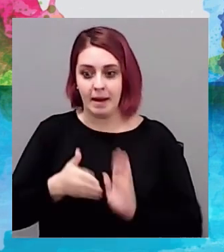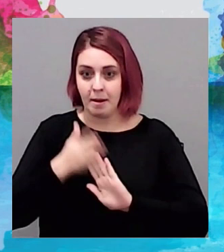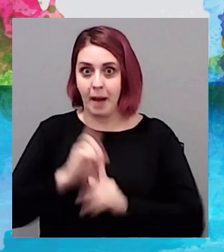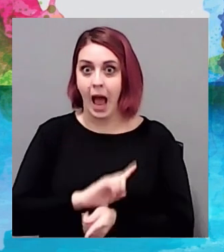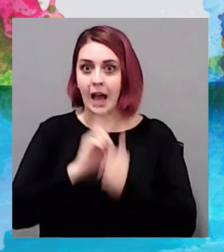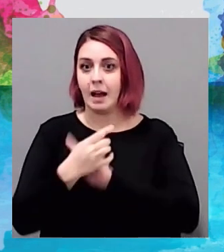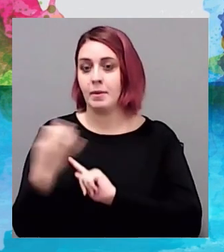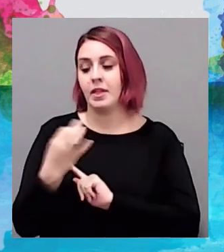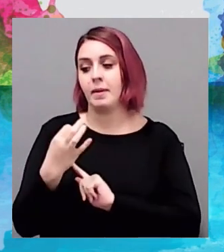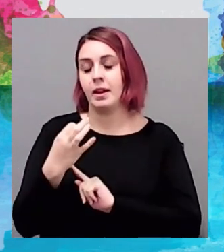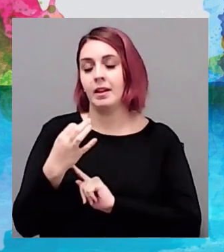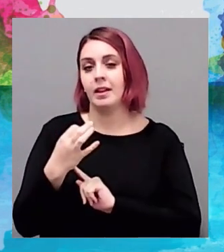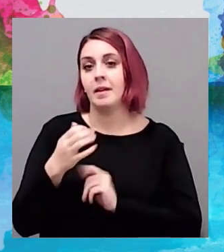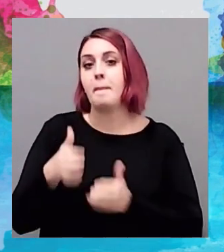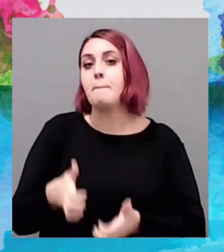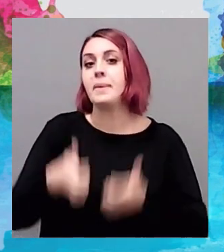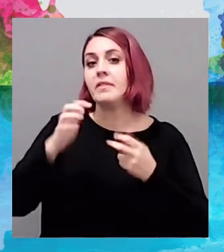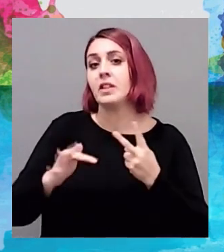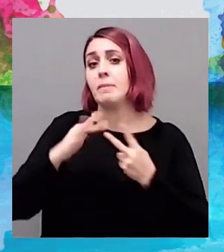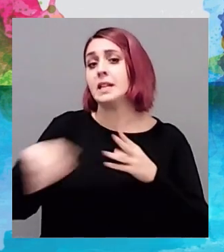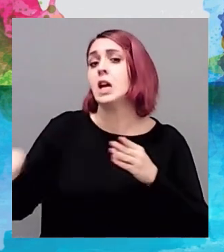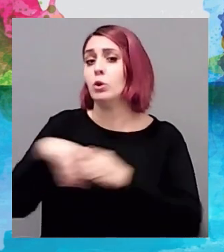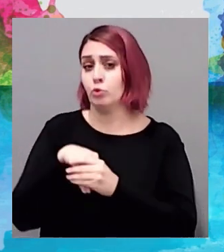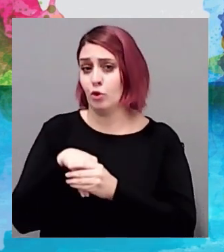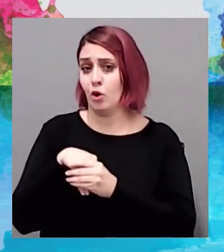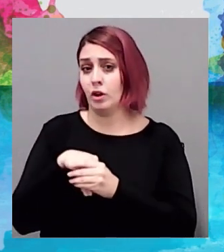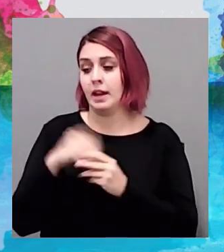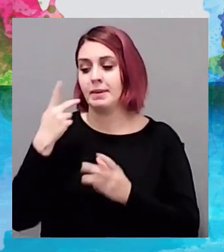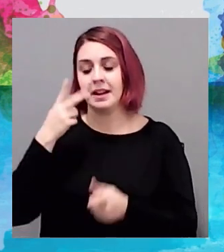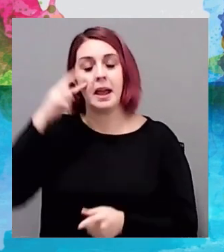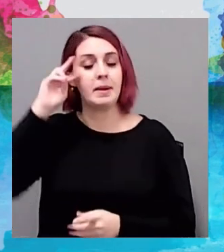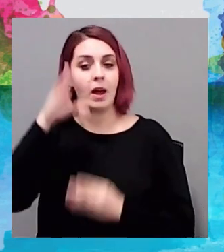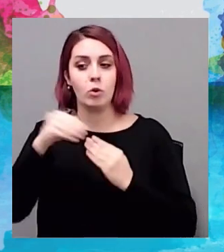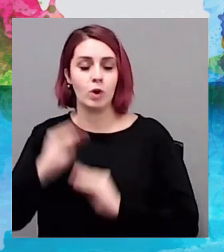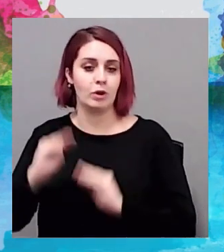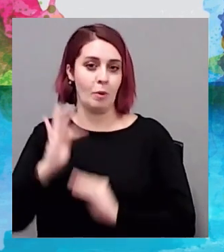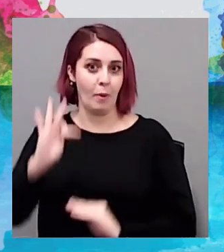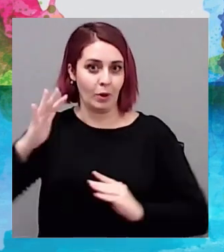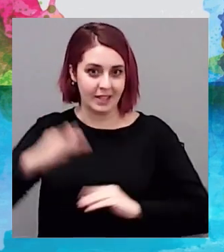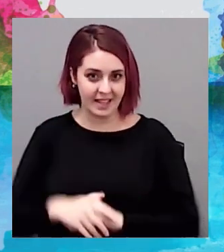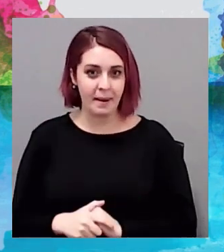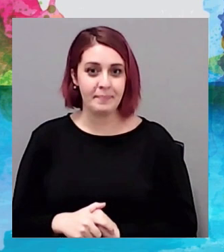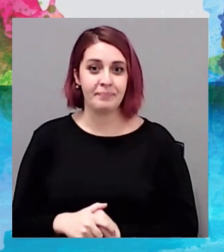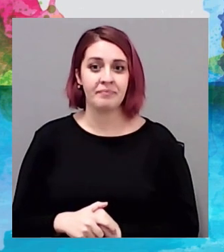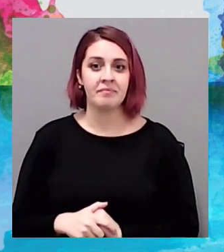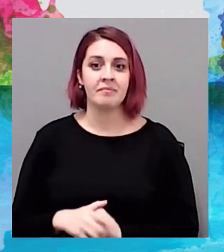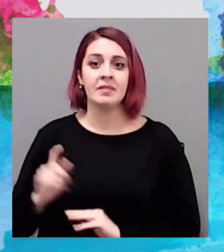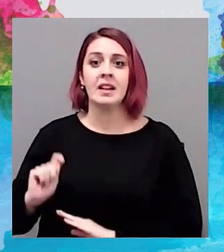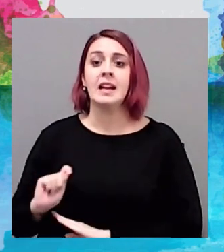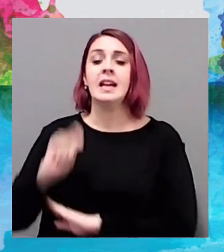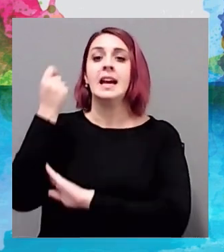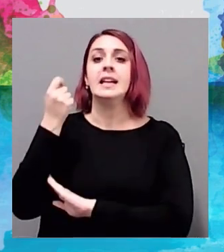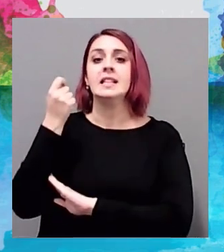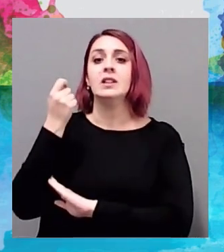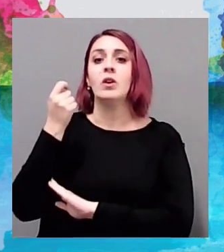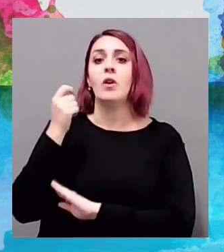el beneficio y por la ilusión y la experiencia de los usuarios. Hay un gran éxito en la entrega de la ONCE. Cada